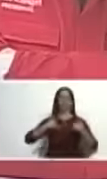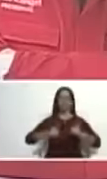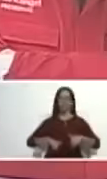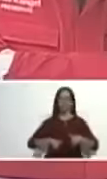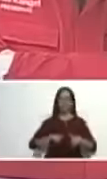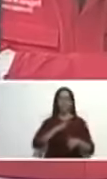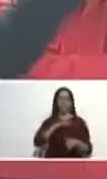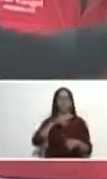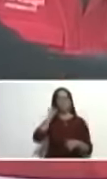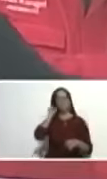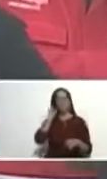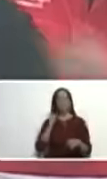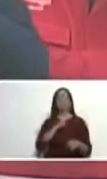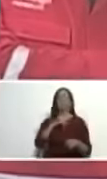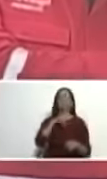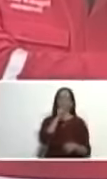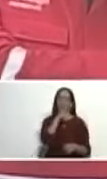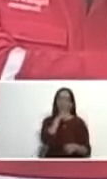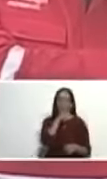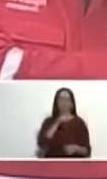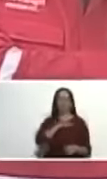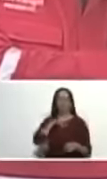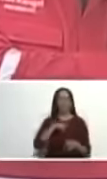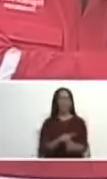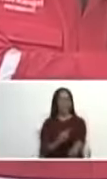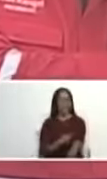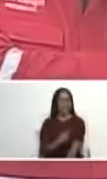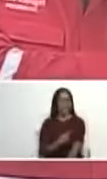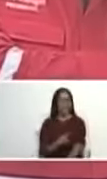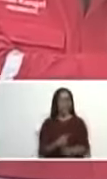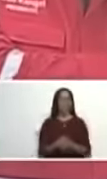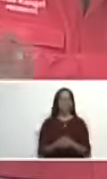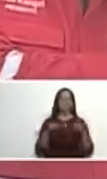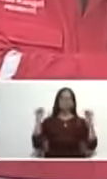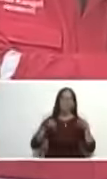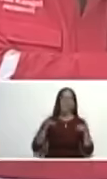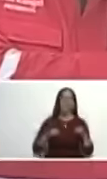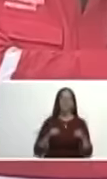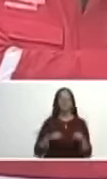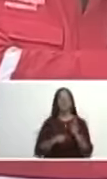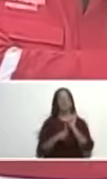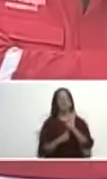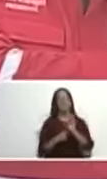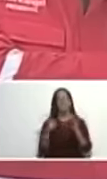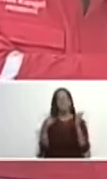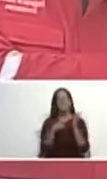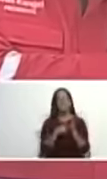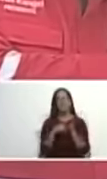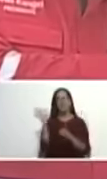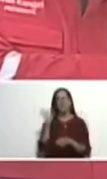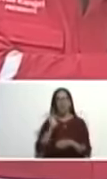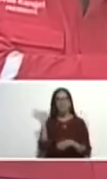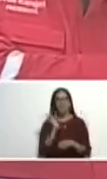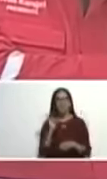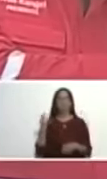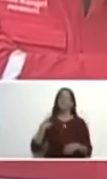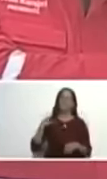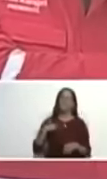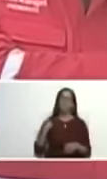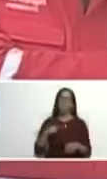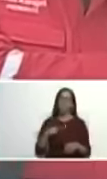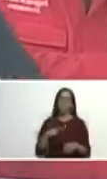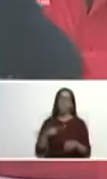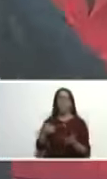de nuestras hijas, de nuestros abuelos, de nuestros hermanos y nuestros hermanos. Y aquí vamos a dar el 1000%. Si tenemos un